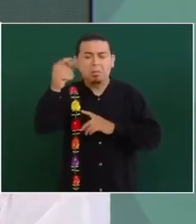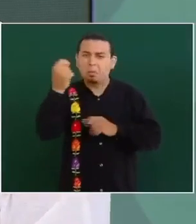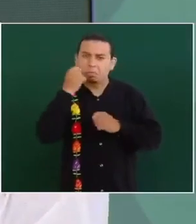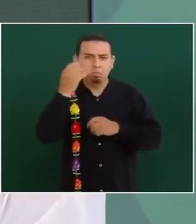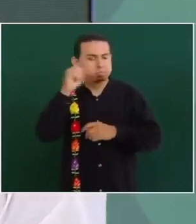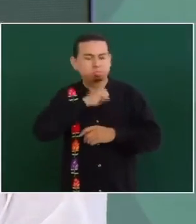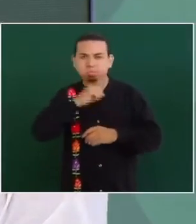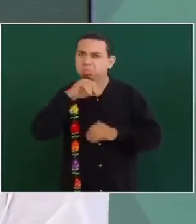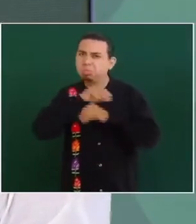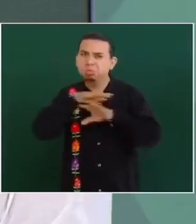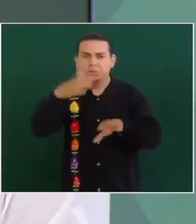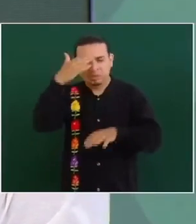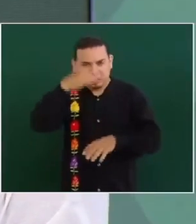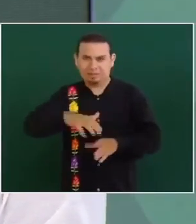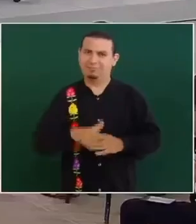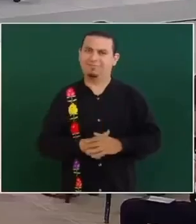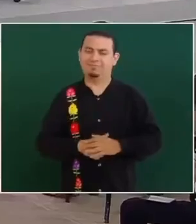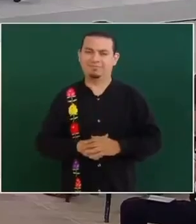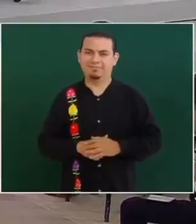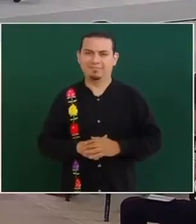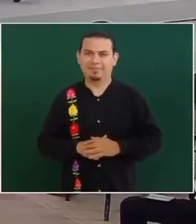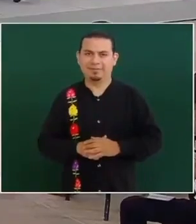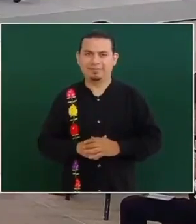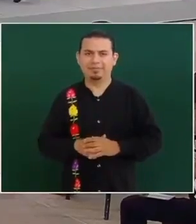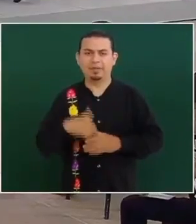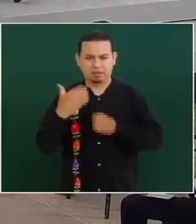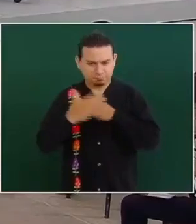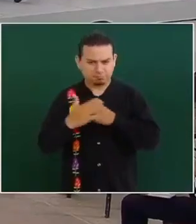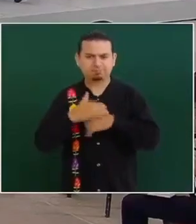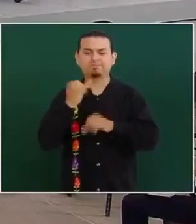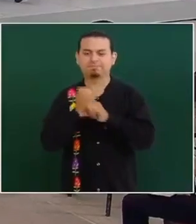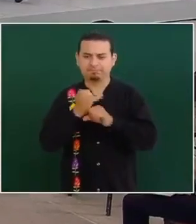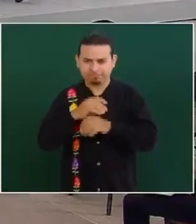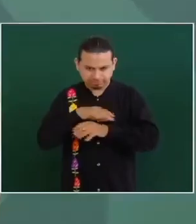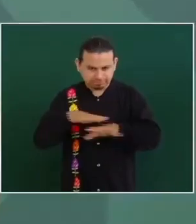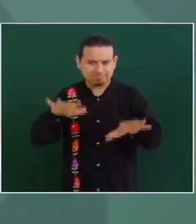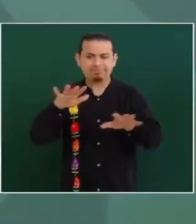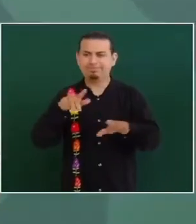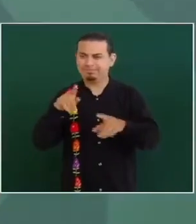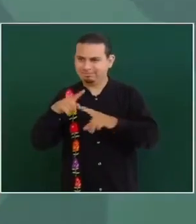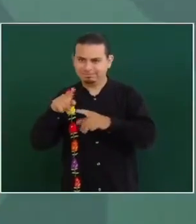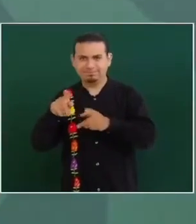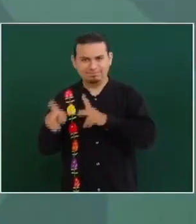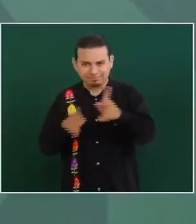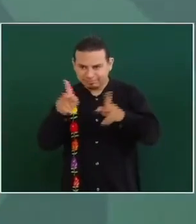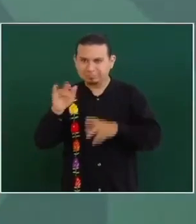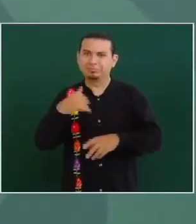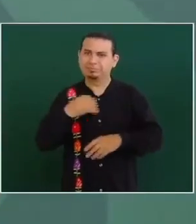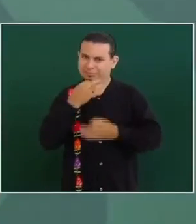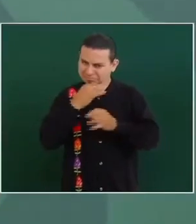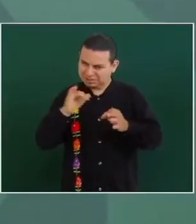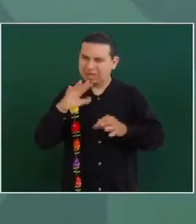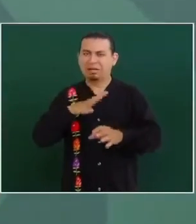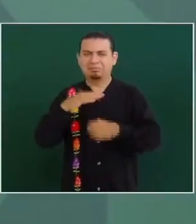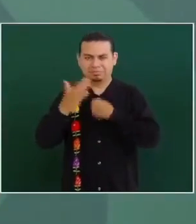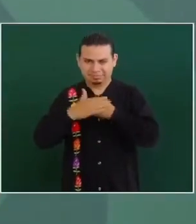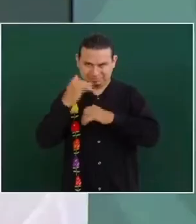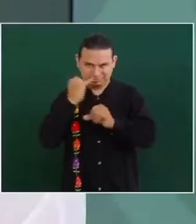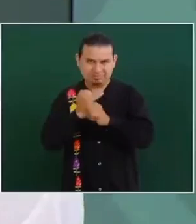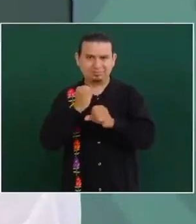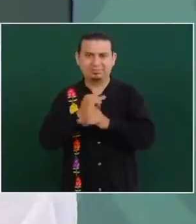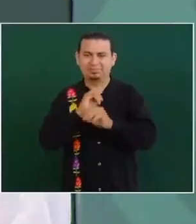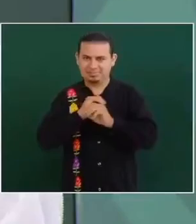Y ahora que sí va a haber internet en todos los pueblos, aprovecho para decirles